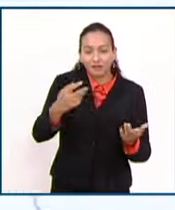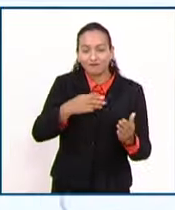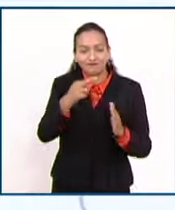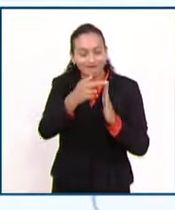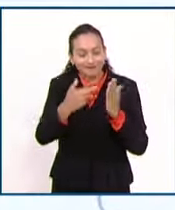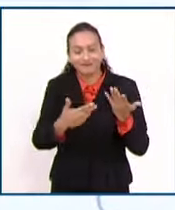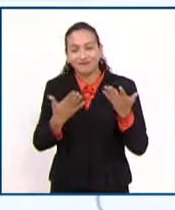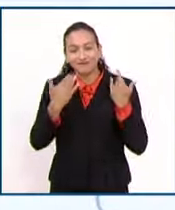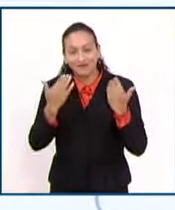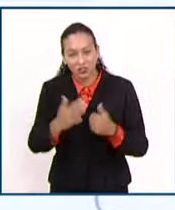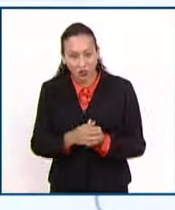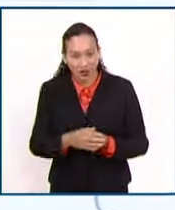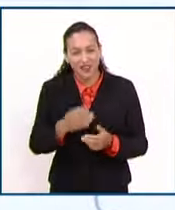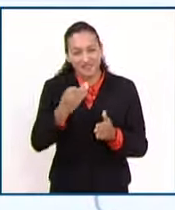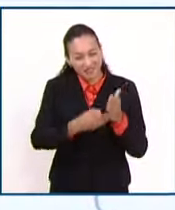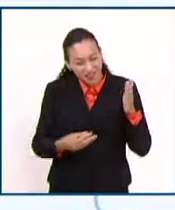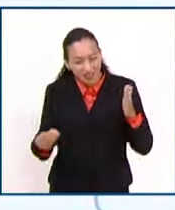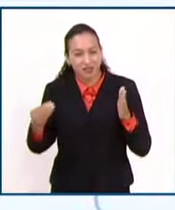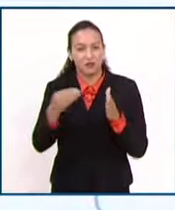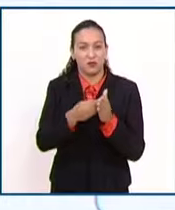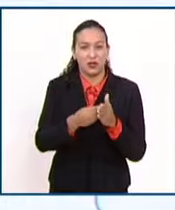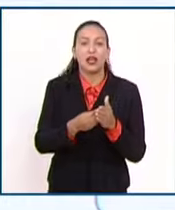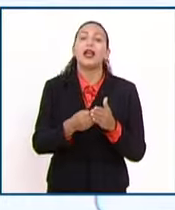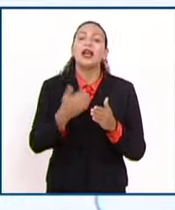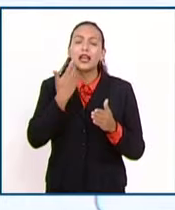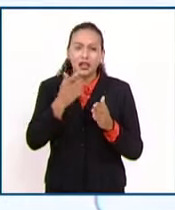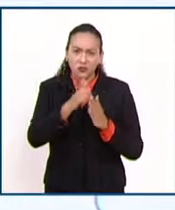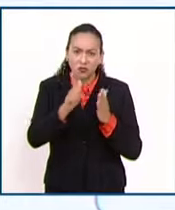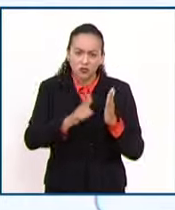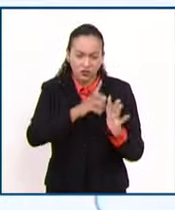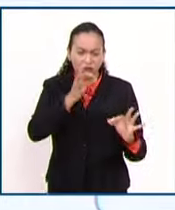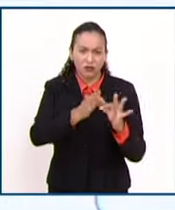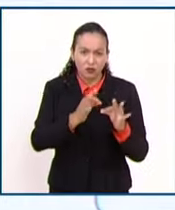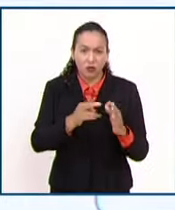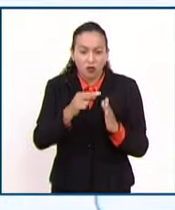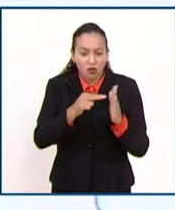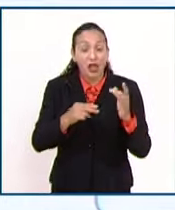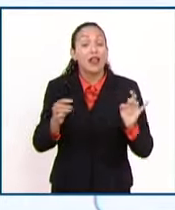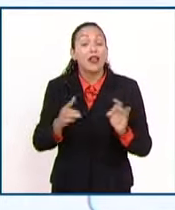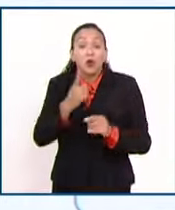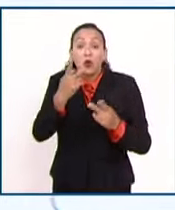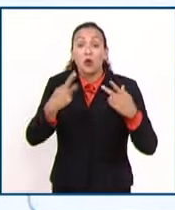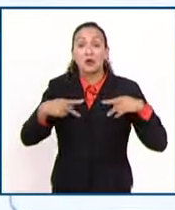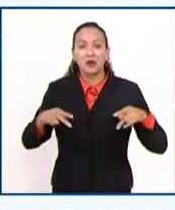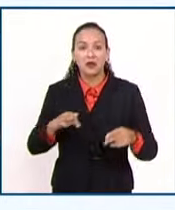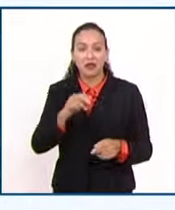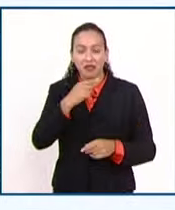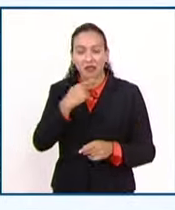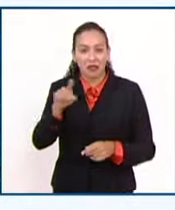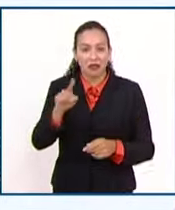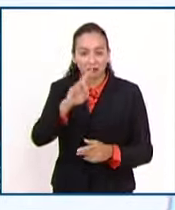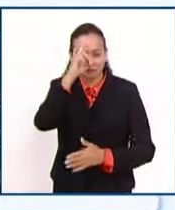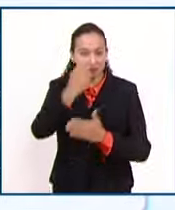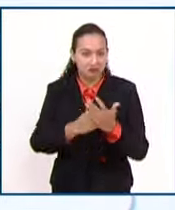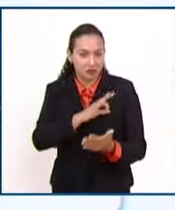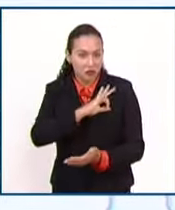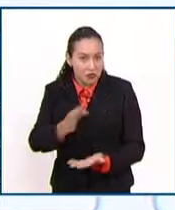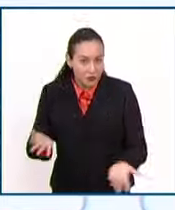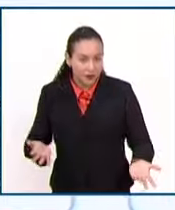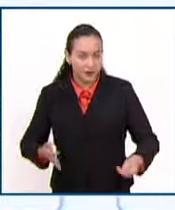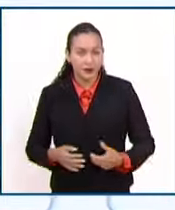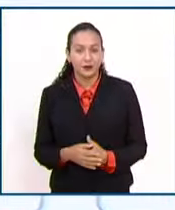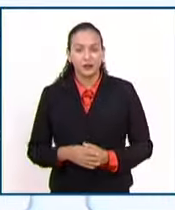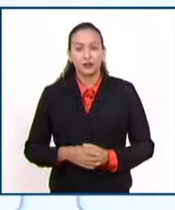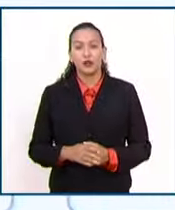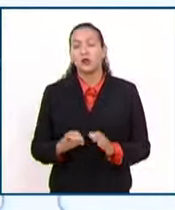Indicaron que más allá de una reforma se requiere aplicar la ley, pues actualmente cualquier persona puede denunciar un delito electoral.